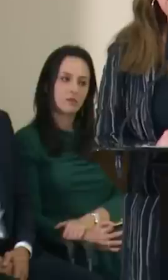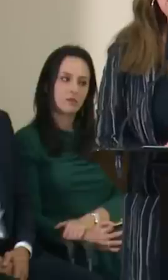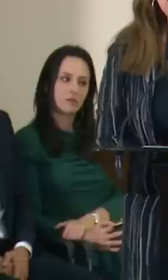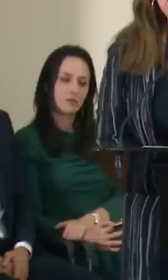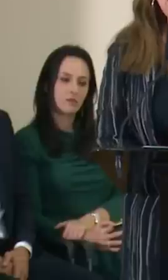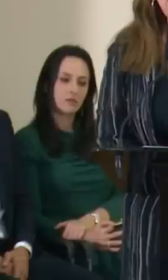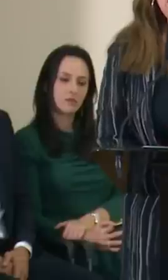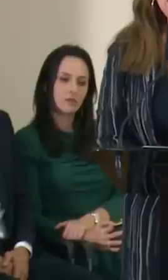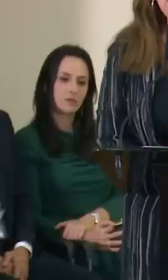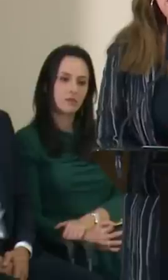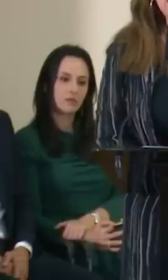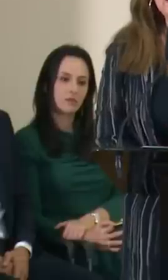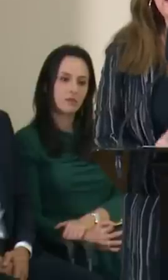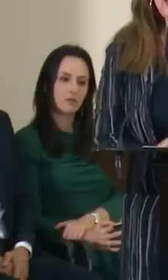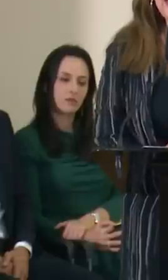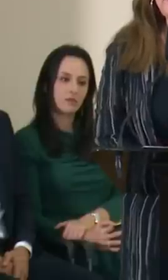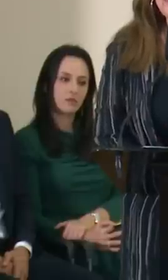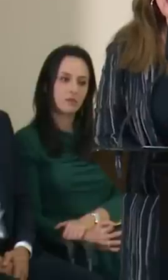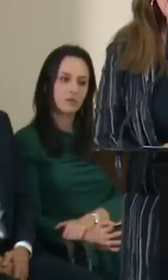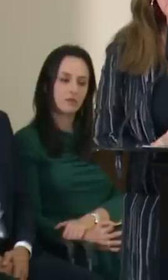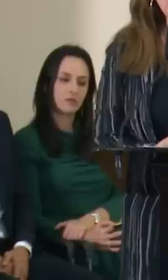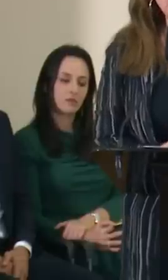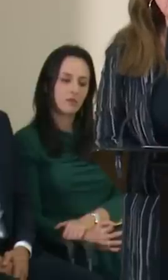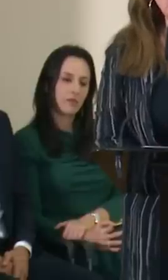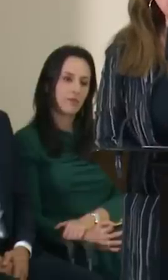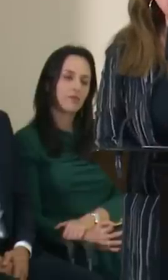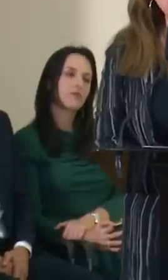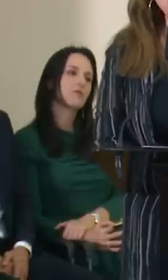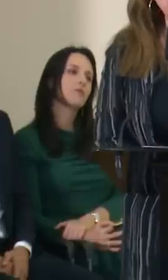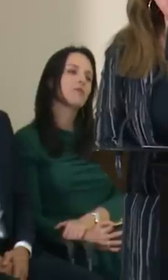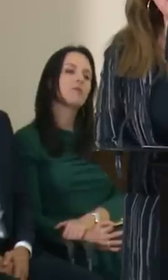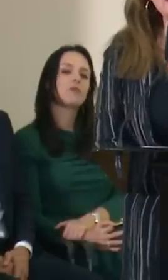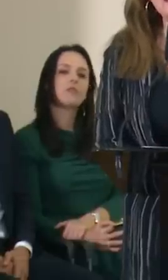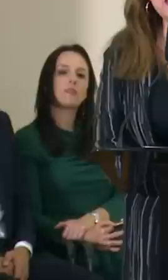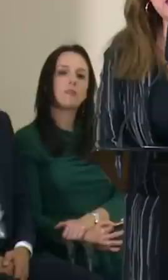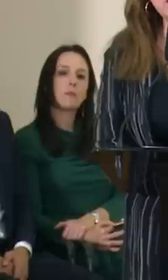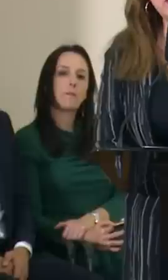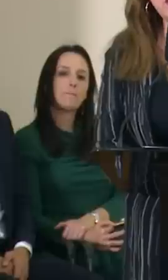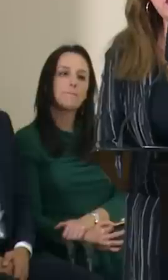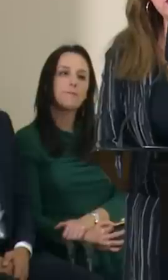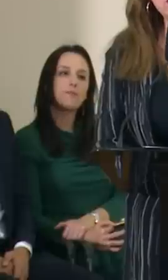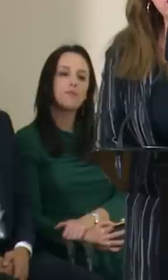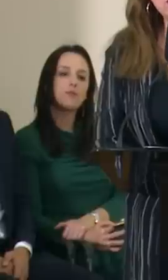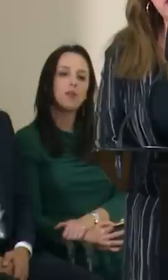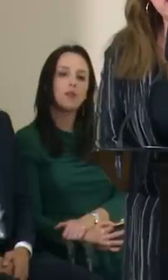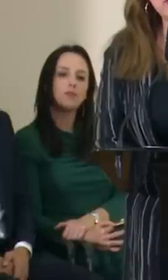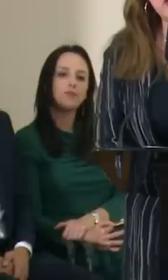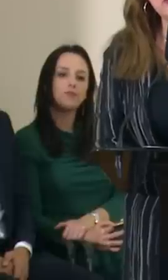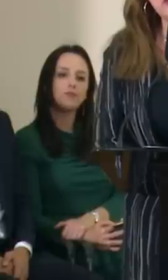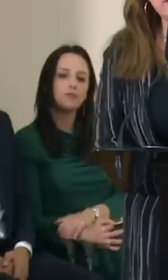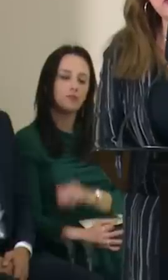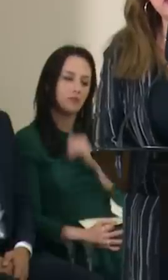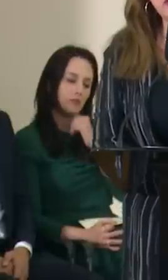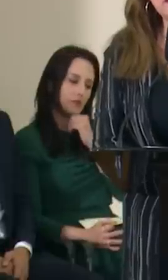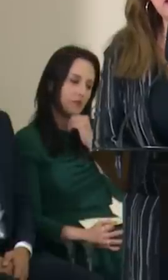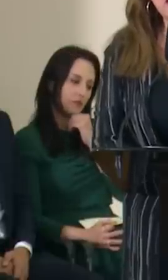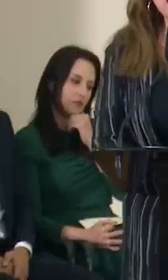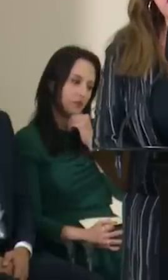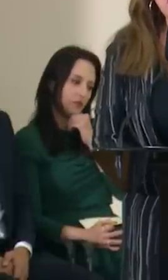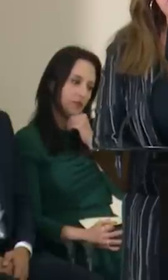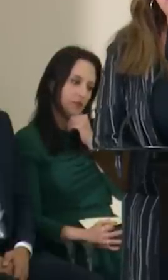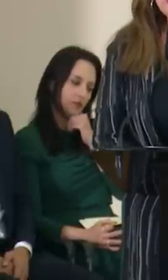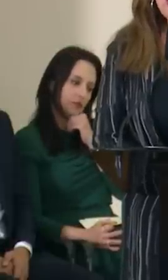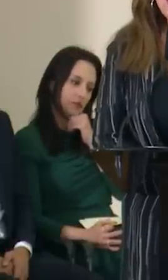esto que los centros de población se vean inundados por ese 10% más o menos de